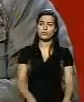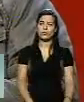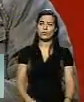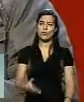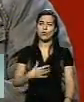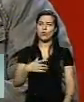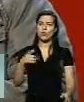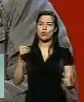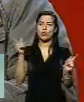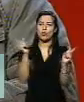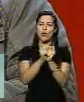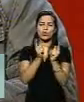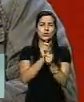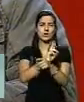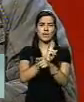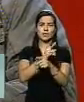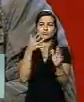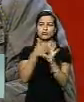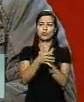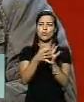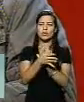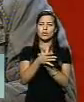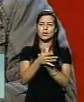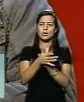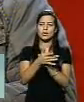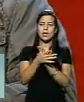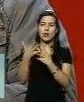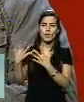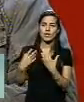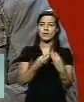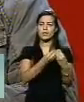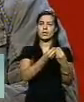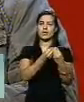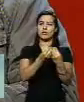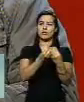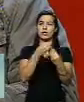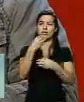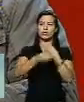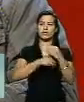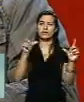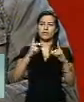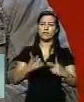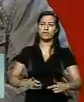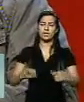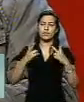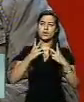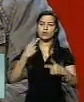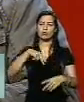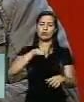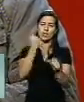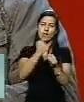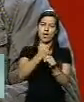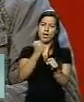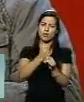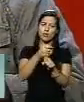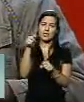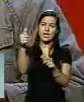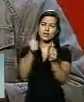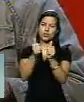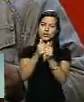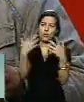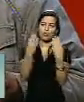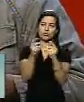hacer como un señalamiento en cuanto a Vive, ¿vale? Y el acompañamiento que viene siendo de los medios comunitarios. Muy importante. Nosotros venimos de trabajar en Anzuate,